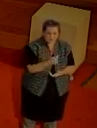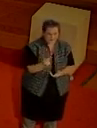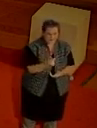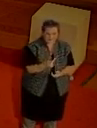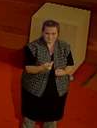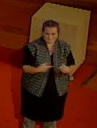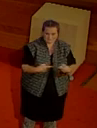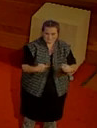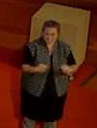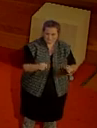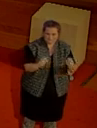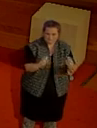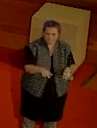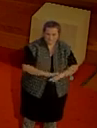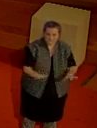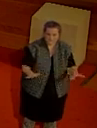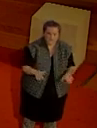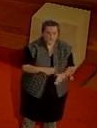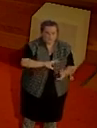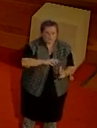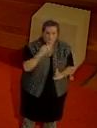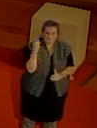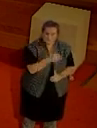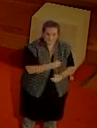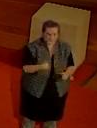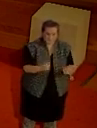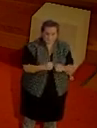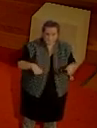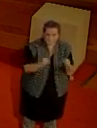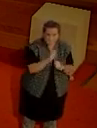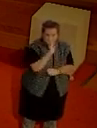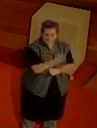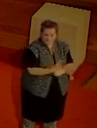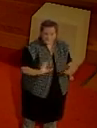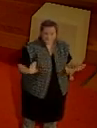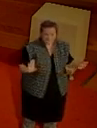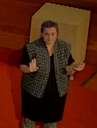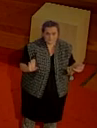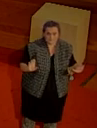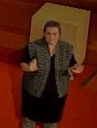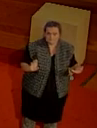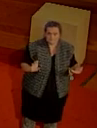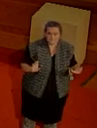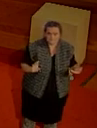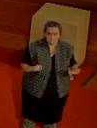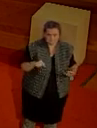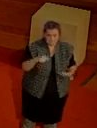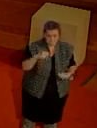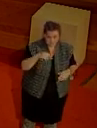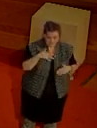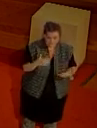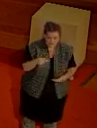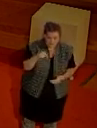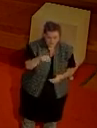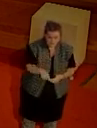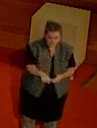como digo nueva guer fría o choque directo a eso le podemos Añadir si nos colocamos en el día de hoy A eso le